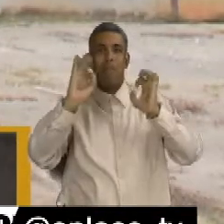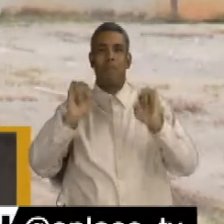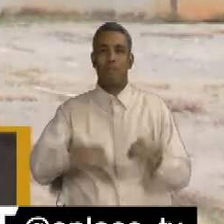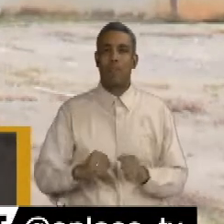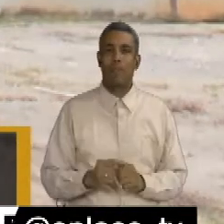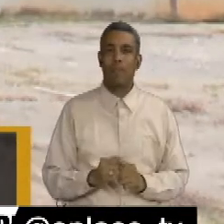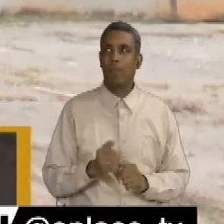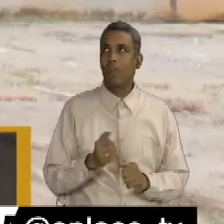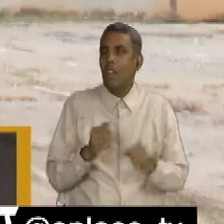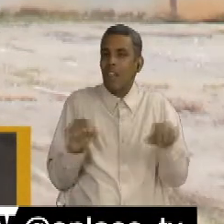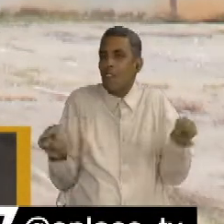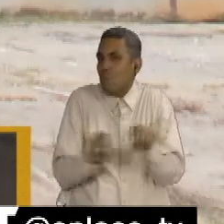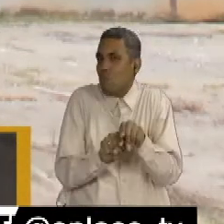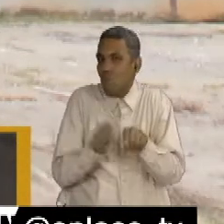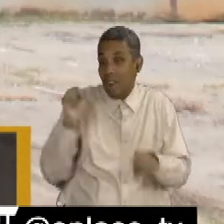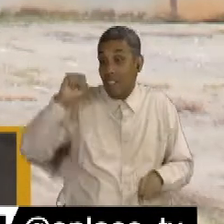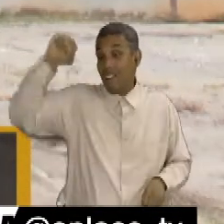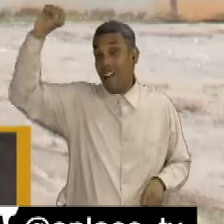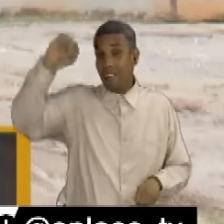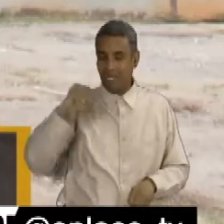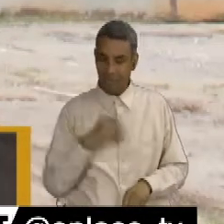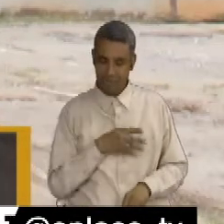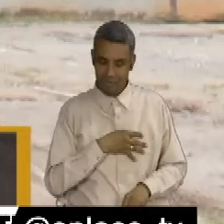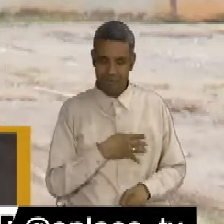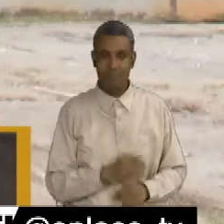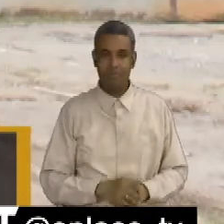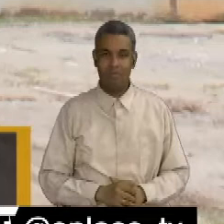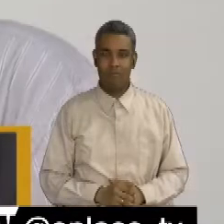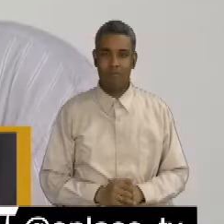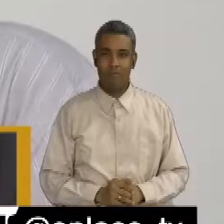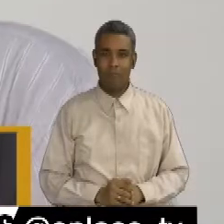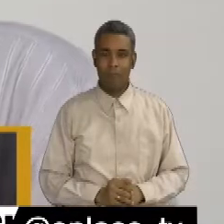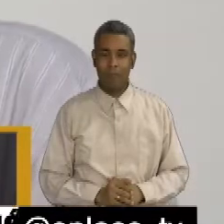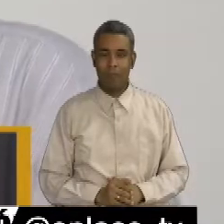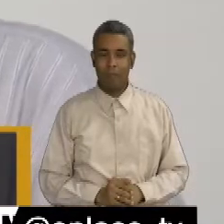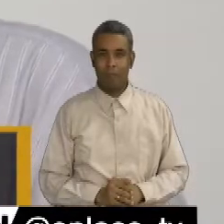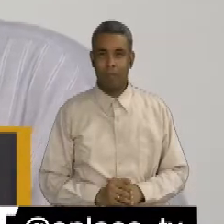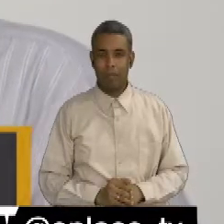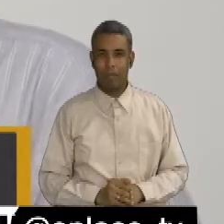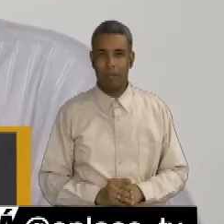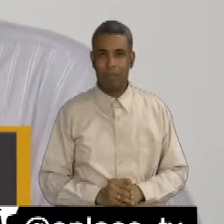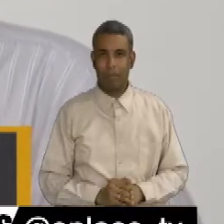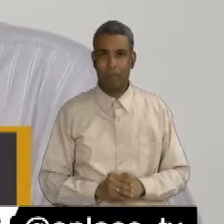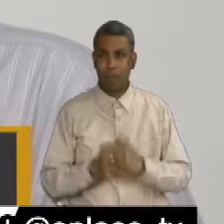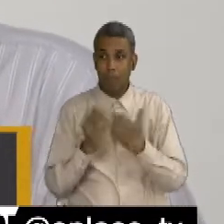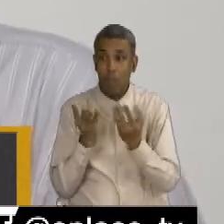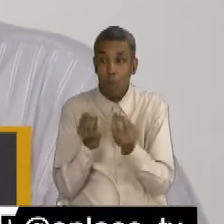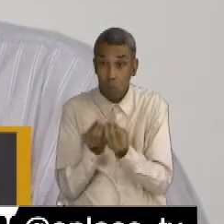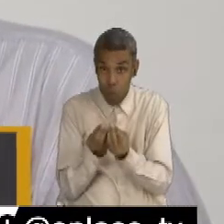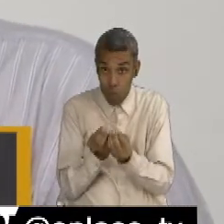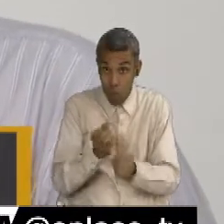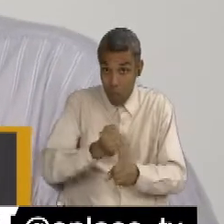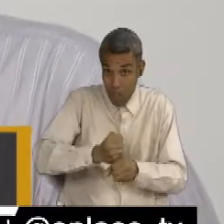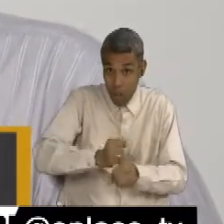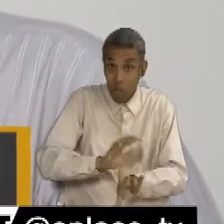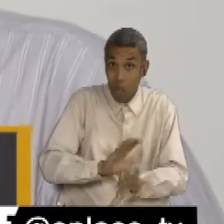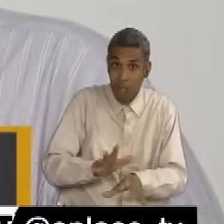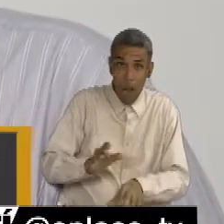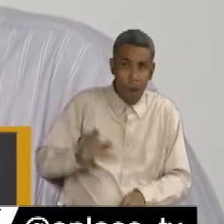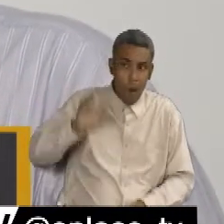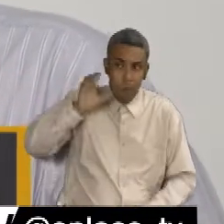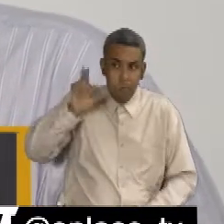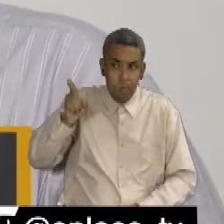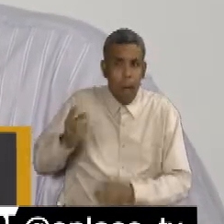sentido de la palabra, de que las obras se reiniciaron. Ya está el personal trabajando, firmamos las actas de reinicio y